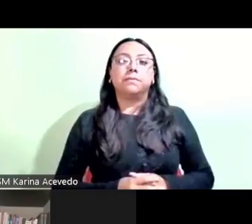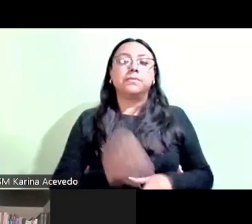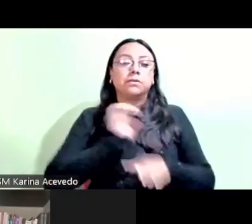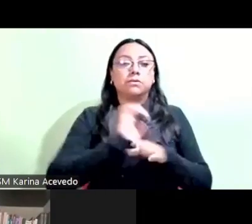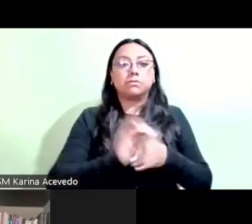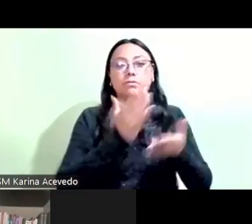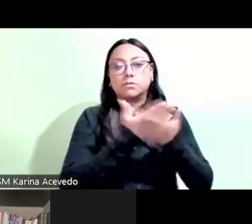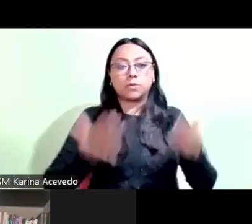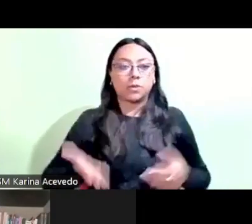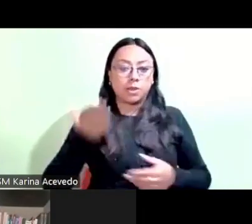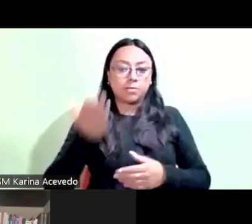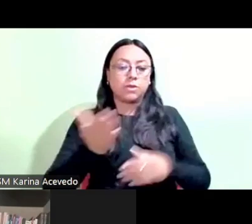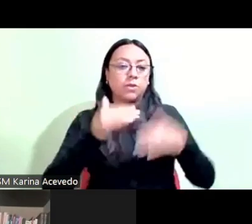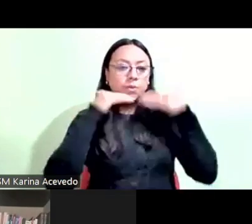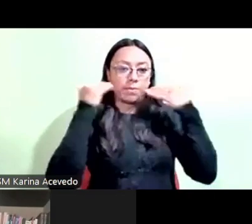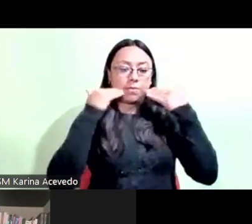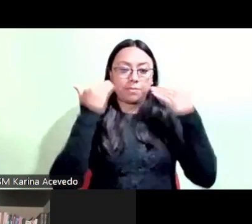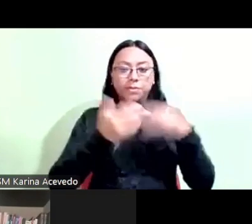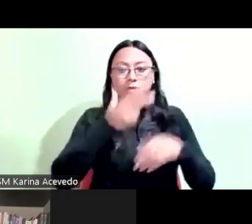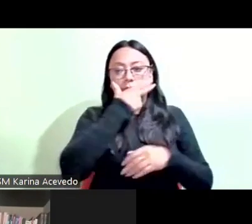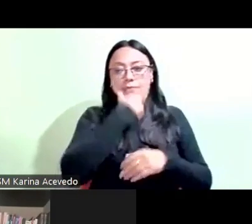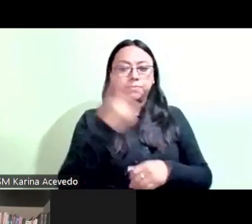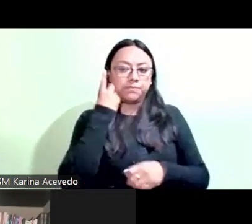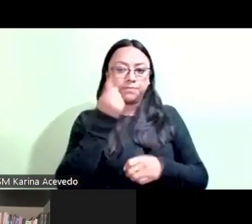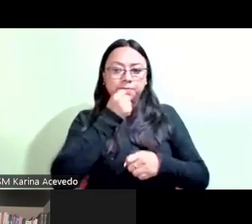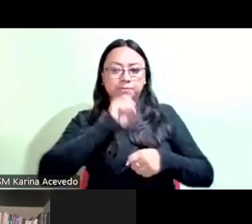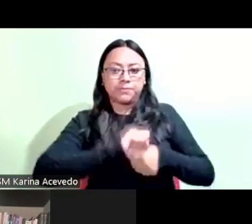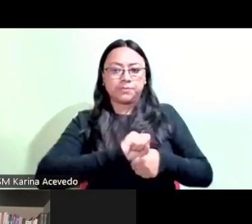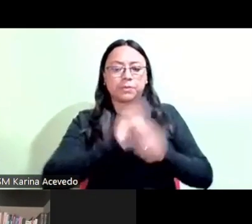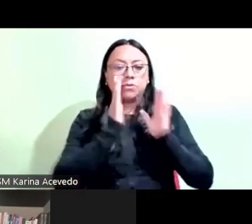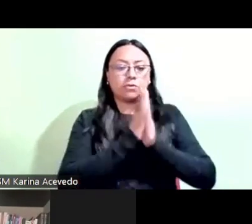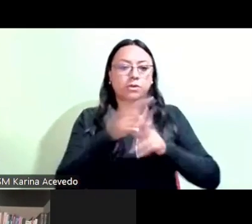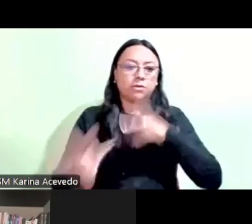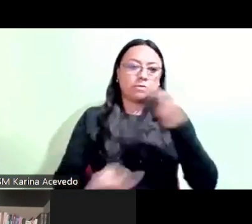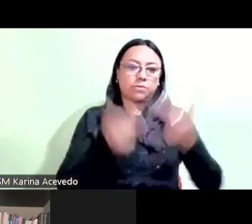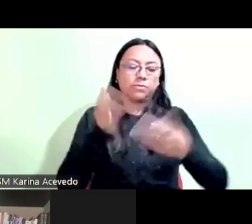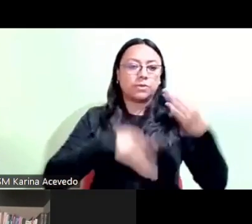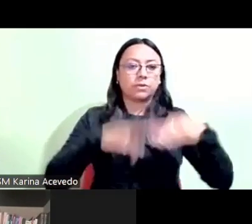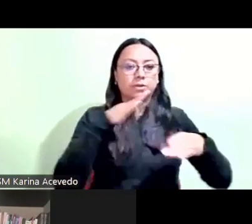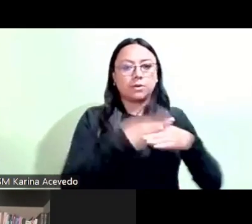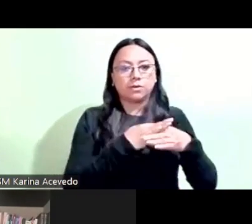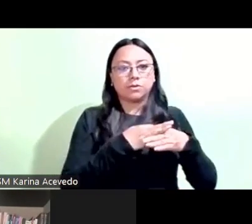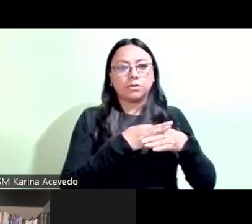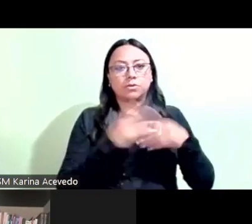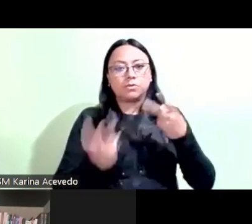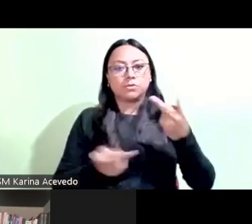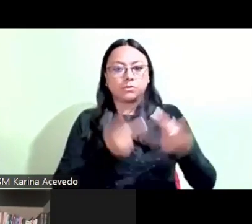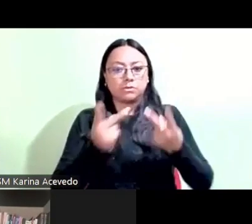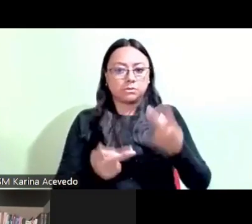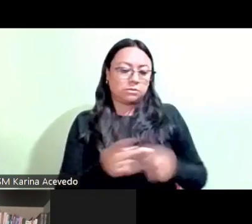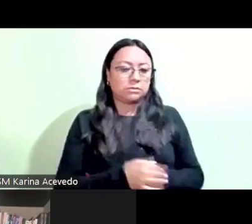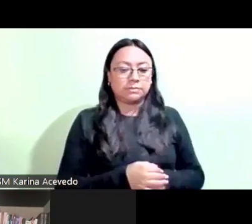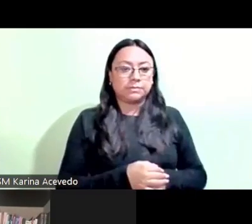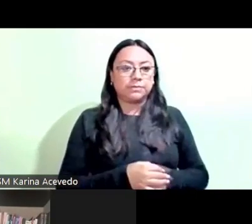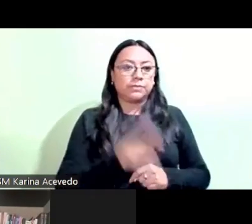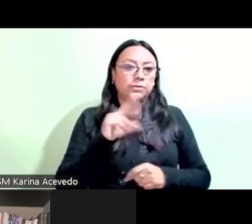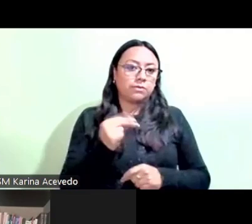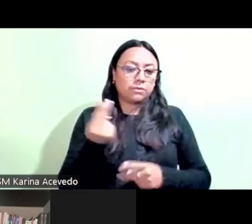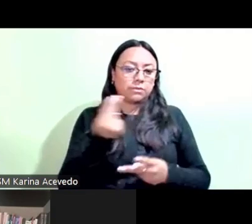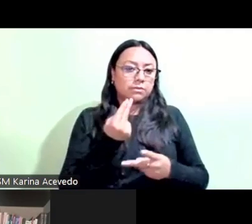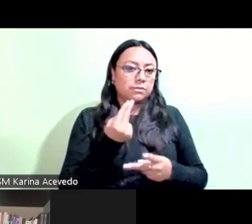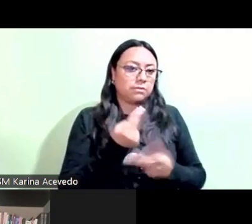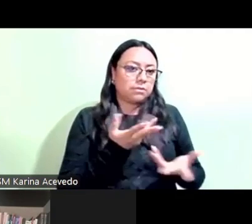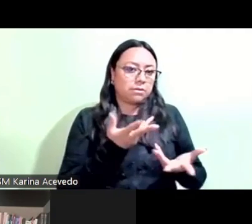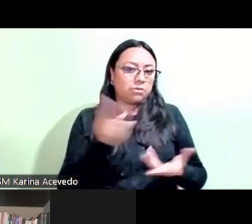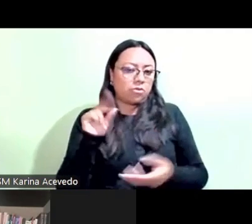solicitaría gentilmente al diputado secretario consultar a los integrantes si es de dispensarse la lectura, si existe alguna reserva o observación